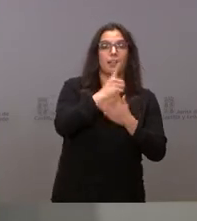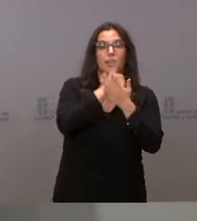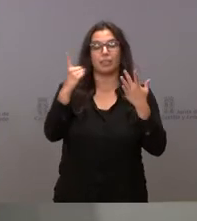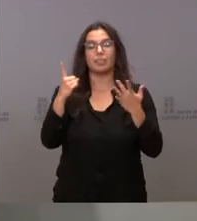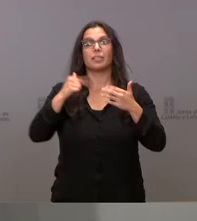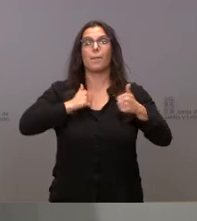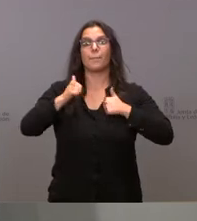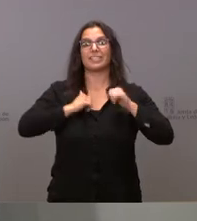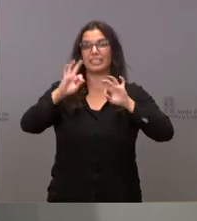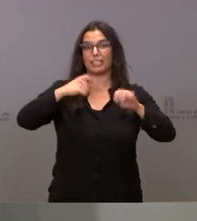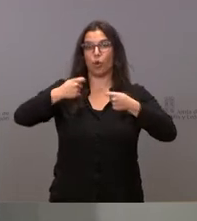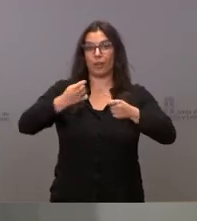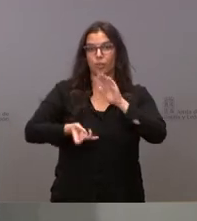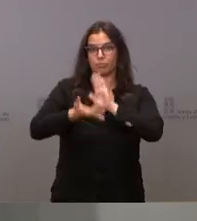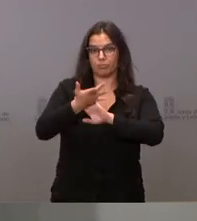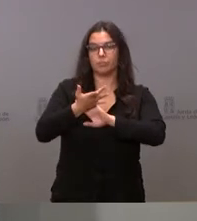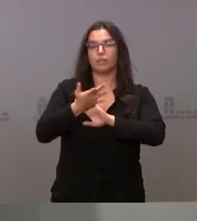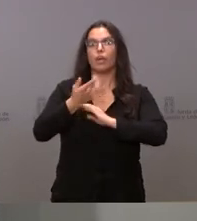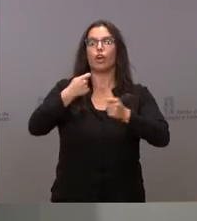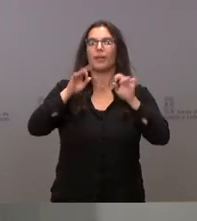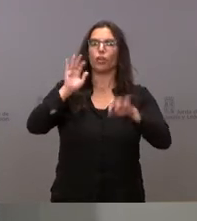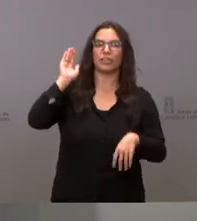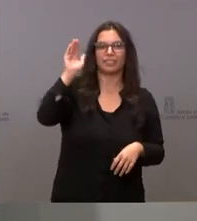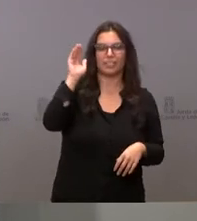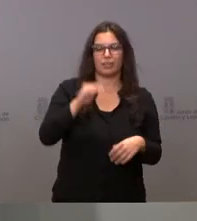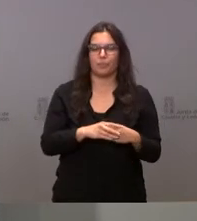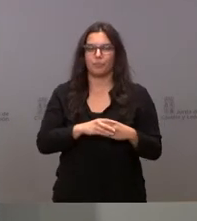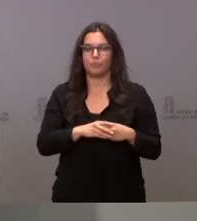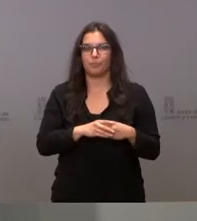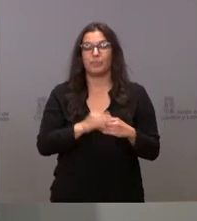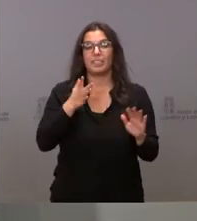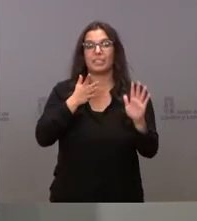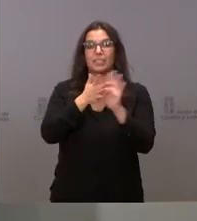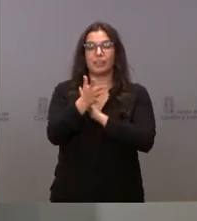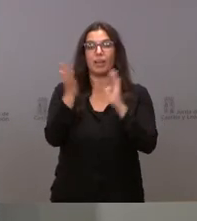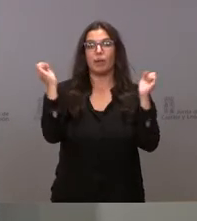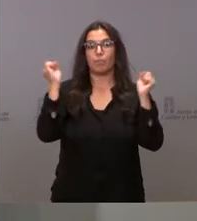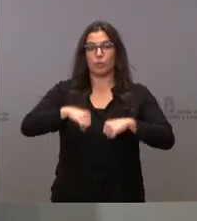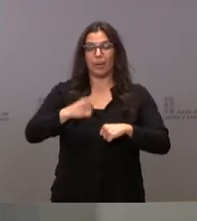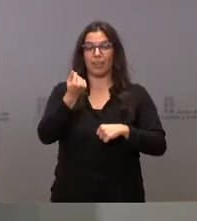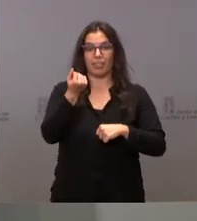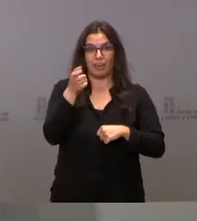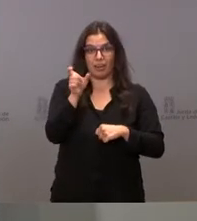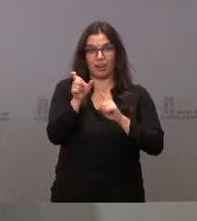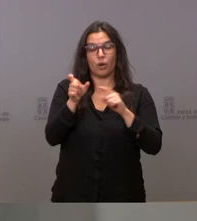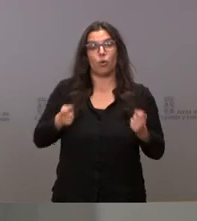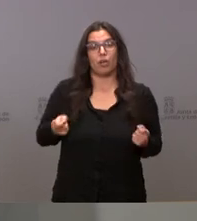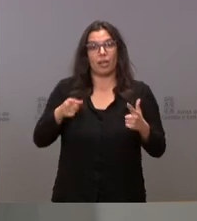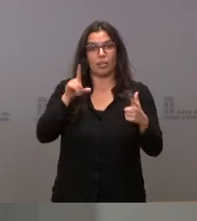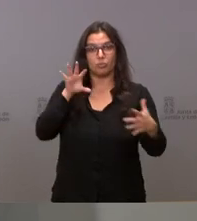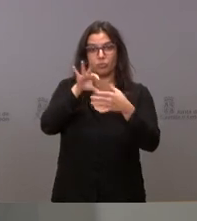de Comercio Exterior. Se trata de la aprobación de un gasto